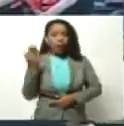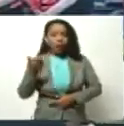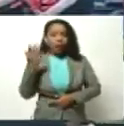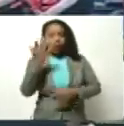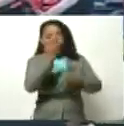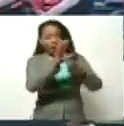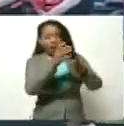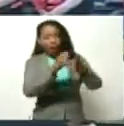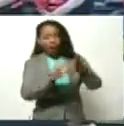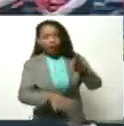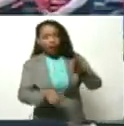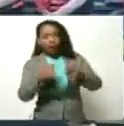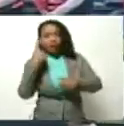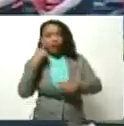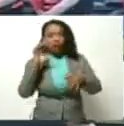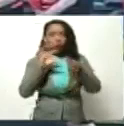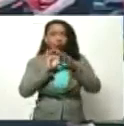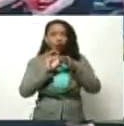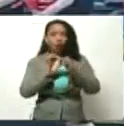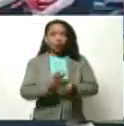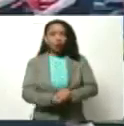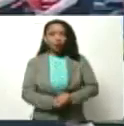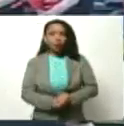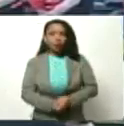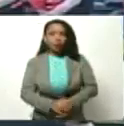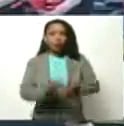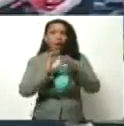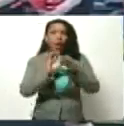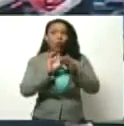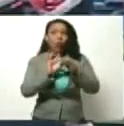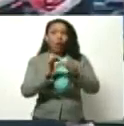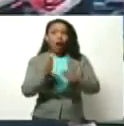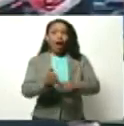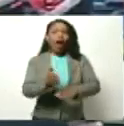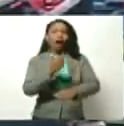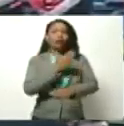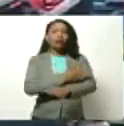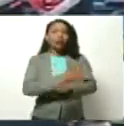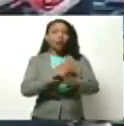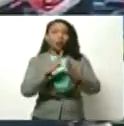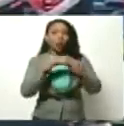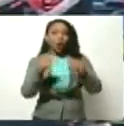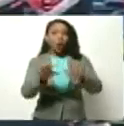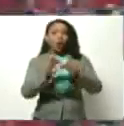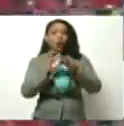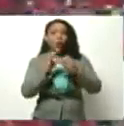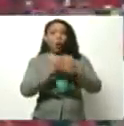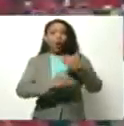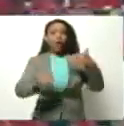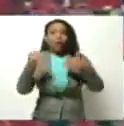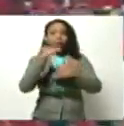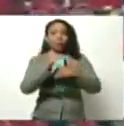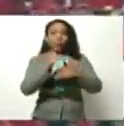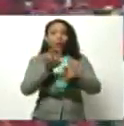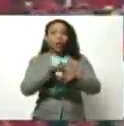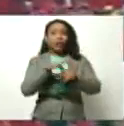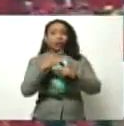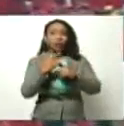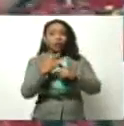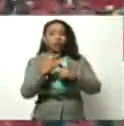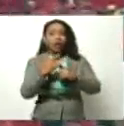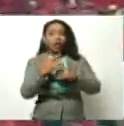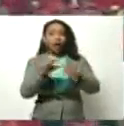caracterizaciones es de la unidad la unidad ante todo la unidad por encima de las circunstancias